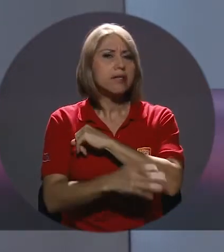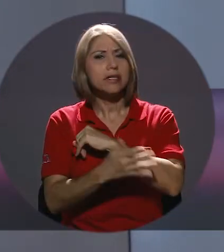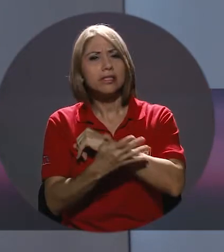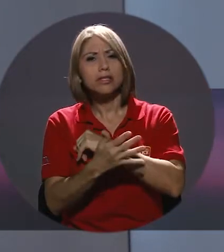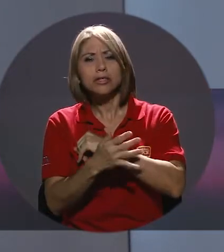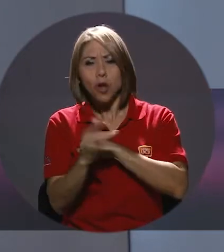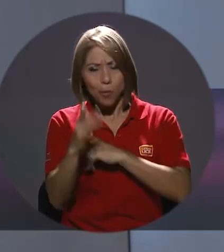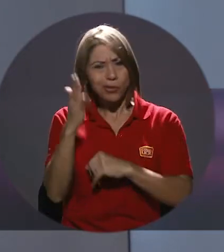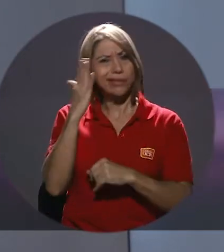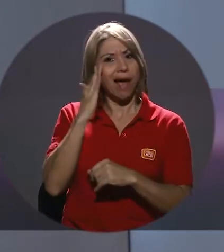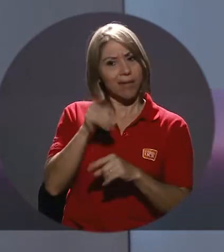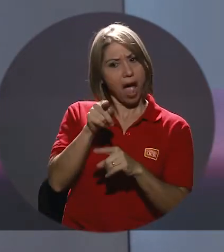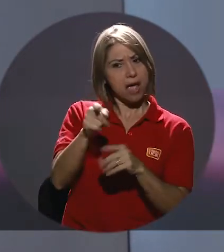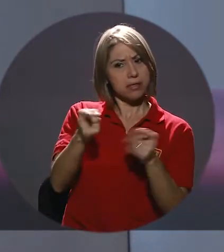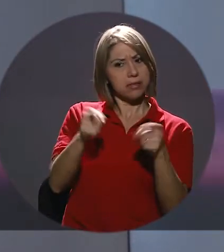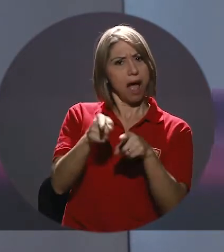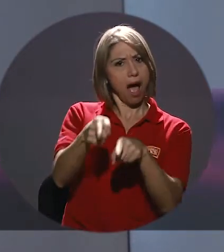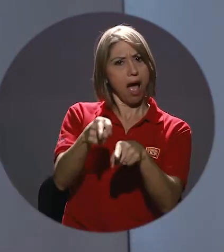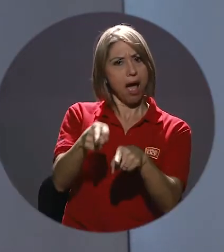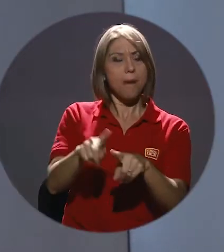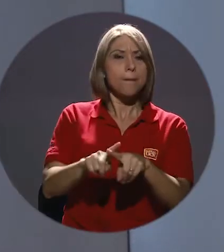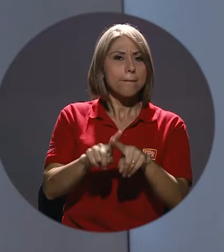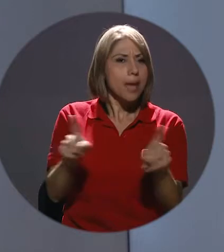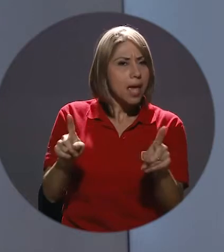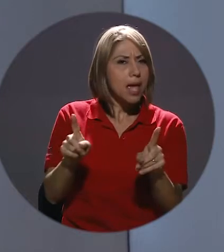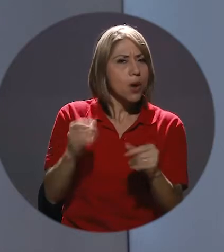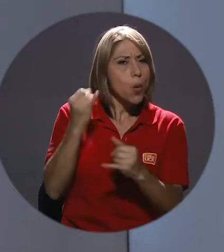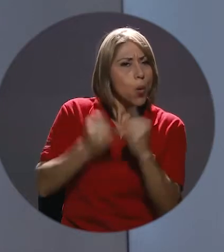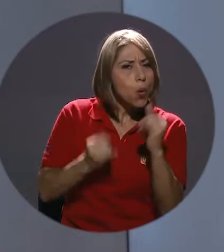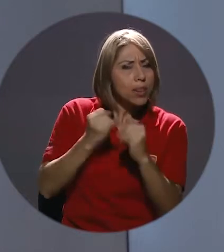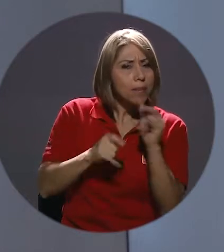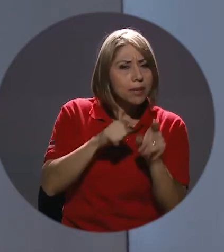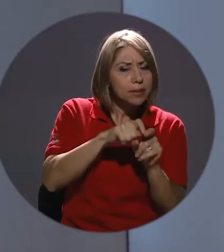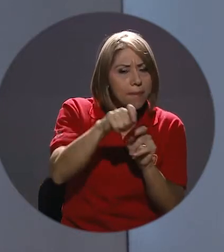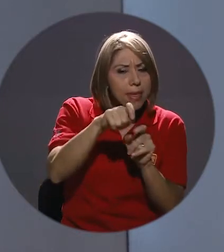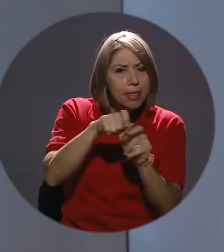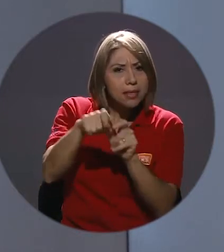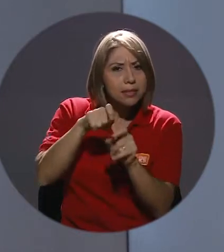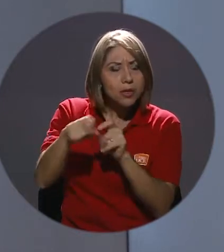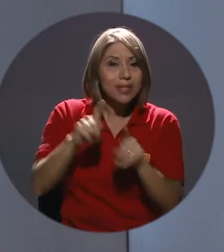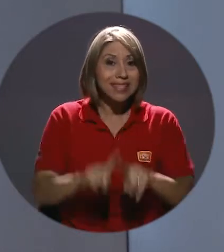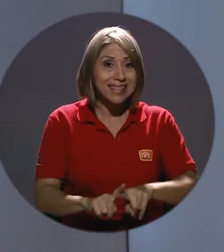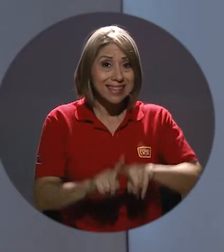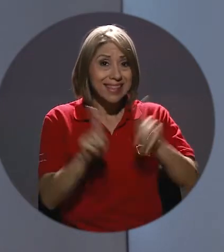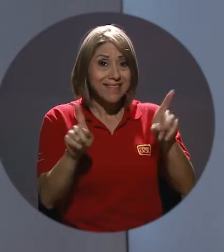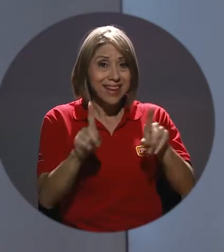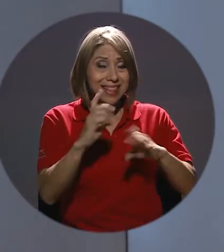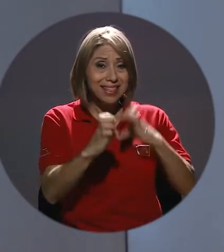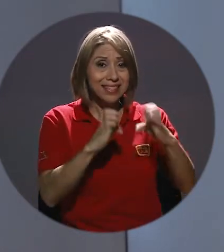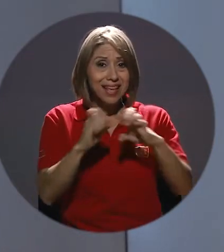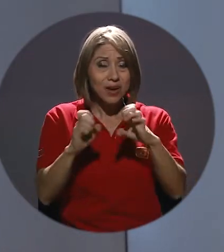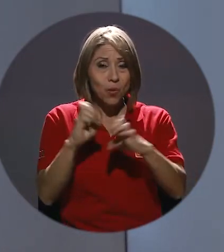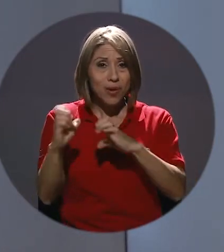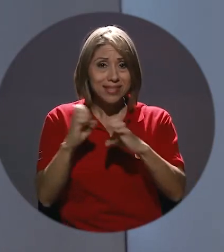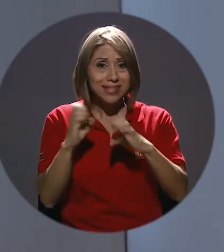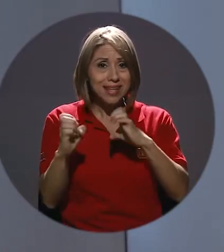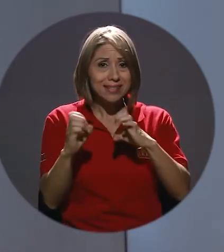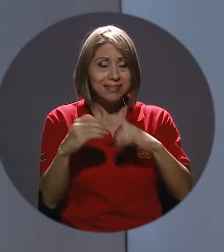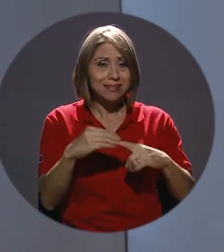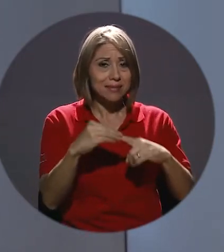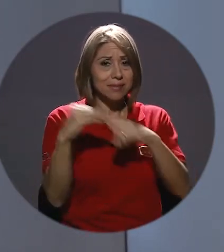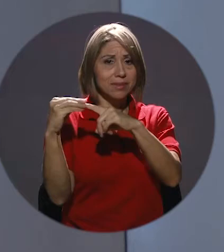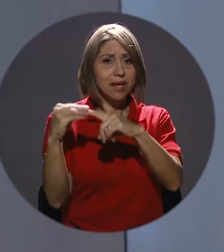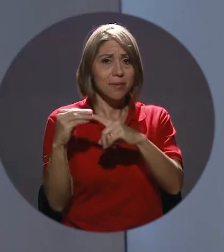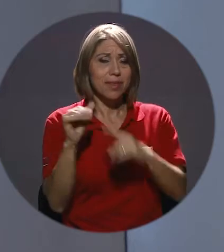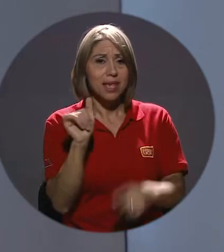dedo apuntando, pero que las últimas mediciones de las diferentes encuestas, sobre todo las del INEC, nos indican, nos